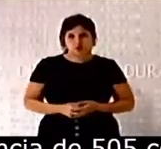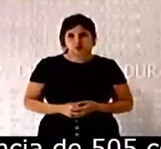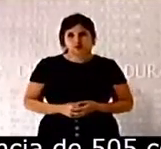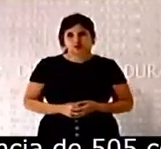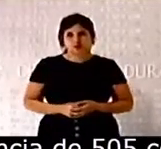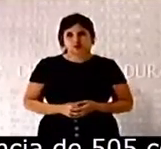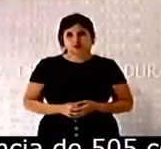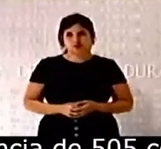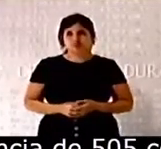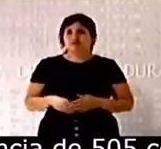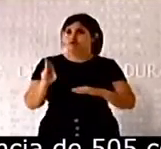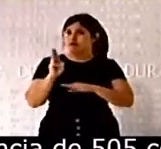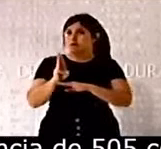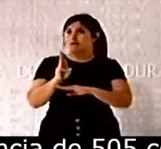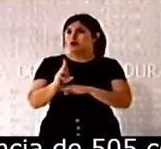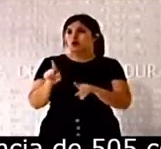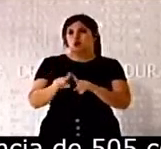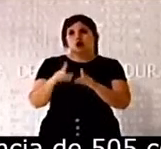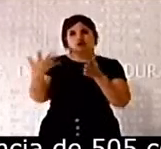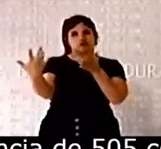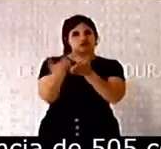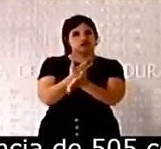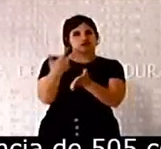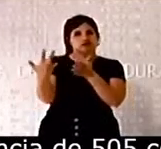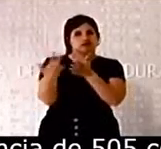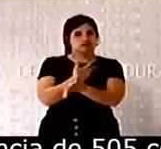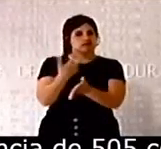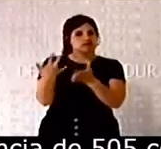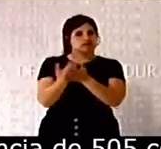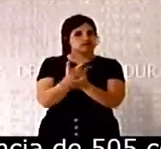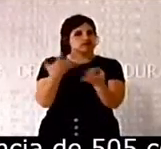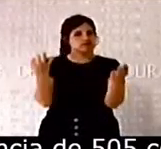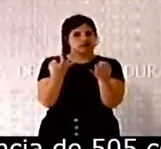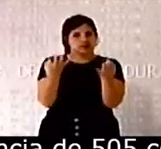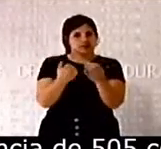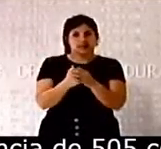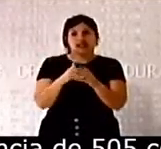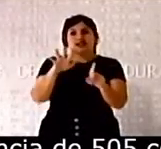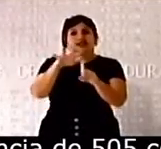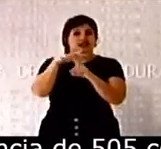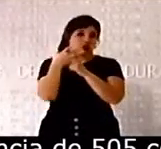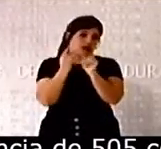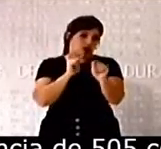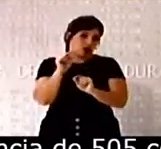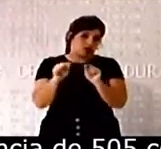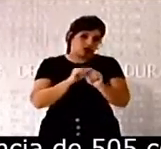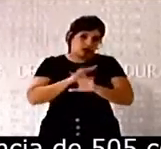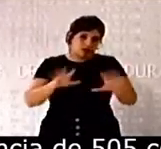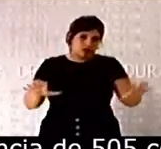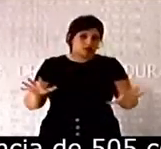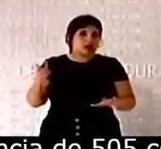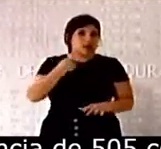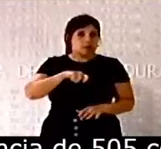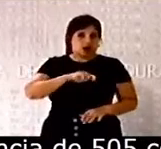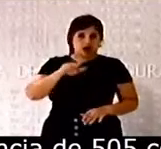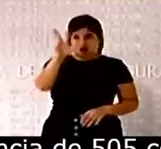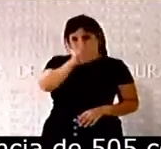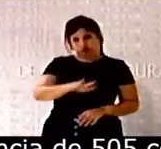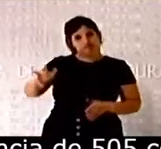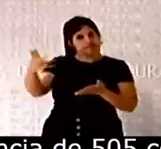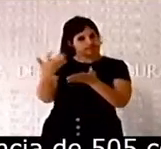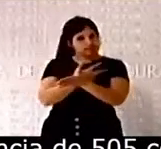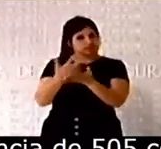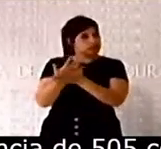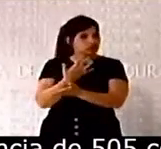Ha sido un pleno donde nos han descrito la situación epidemiológica de nuestro país. Ya les decía, está